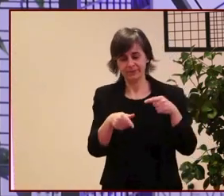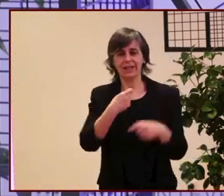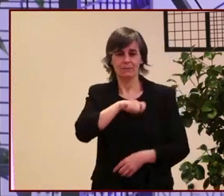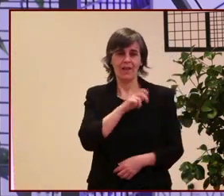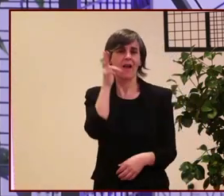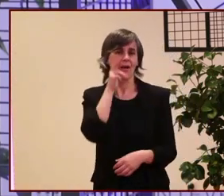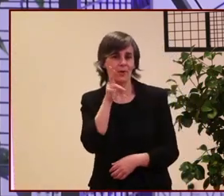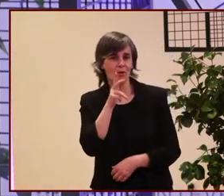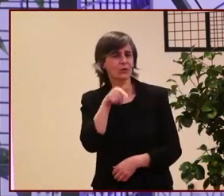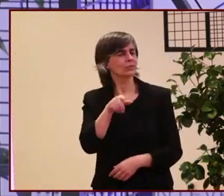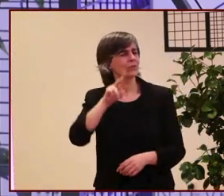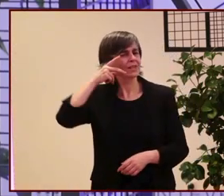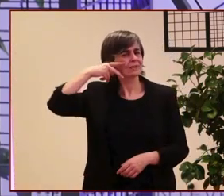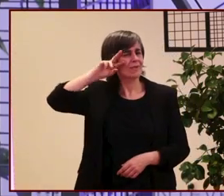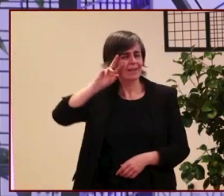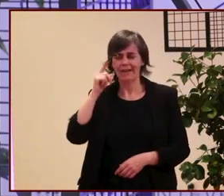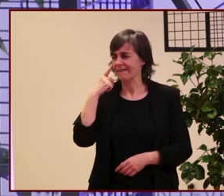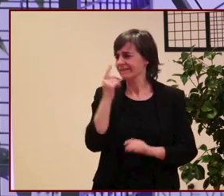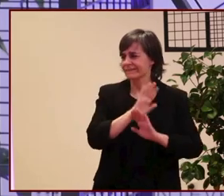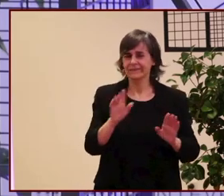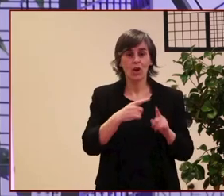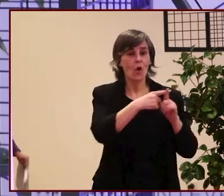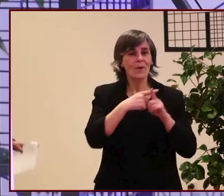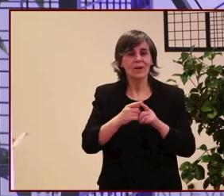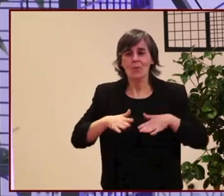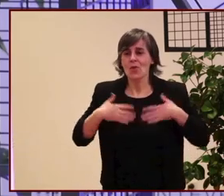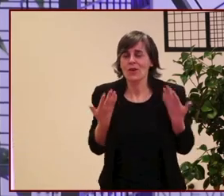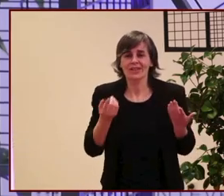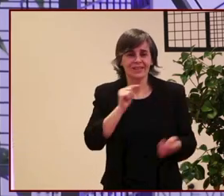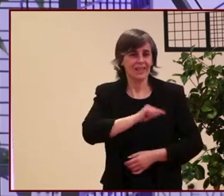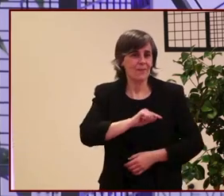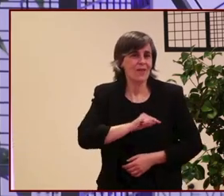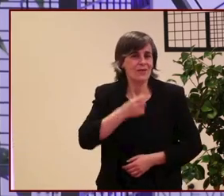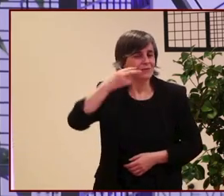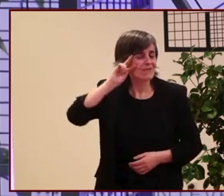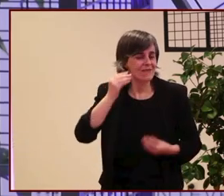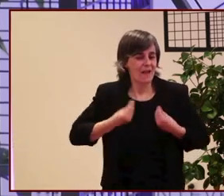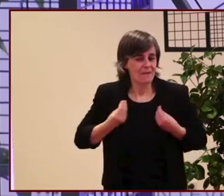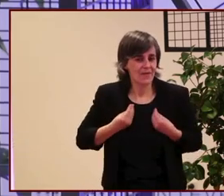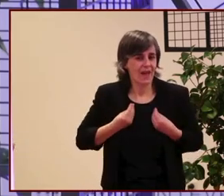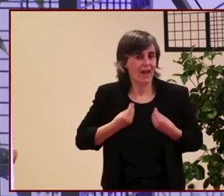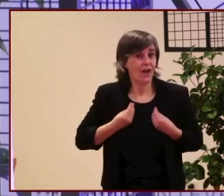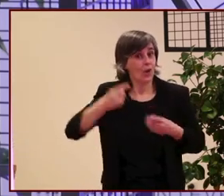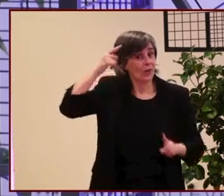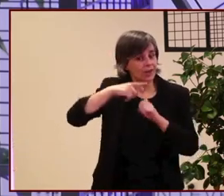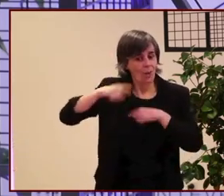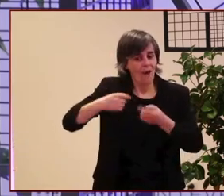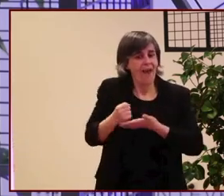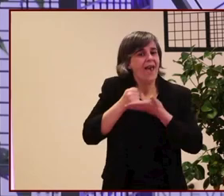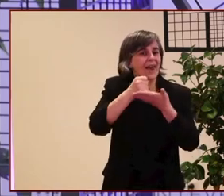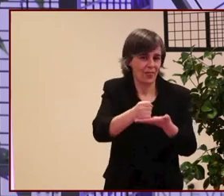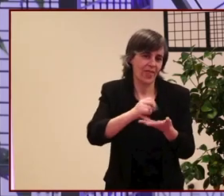sentimientos y vivencias cada uno de nosotros es dejar un pequeño legado para las siguientes generaciones